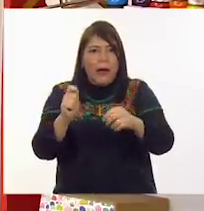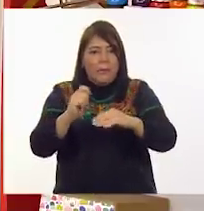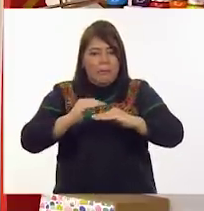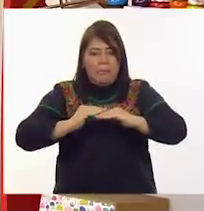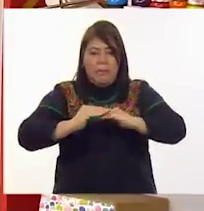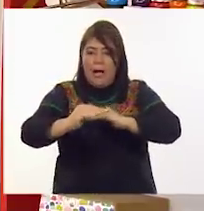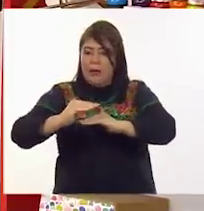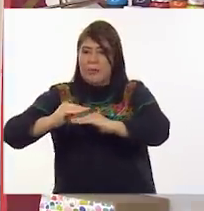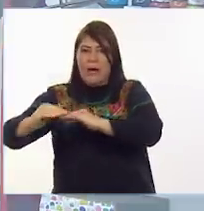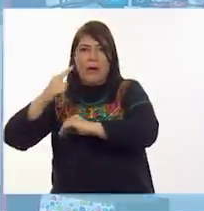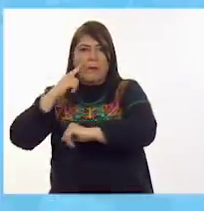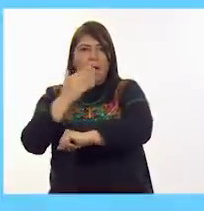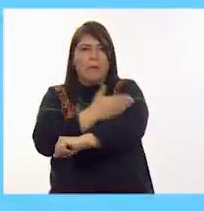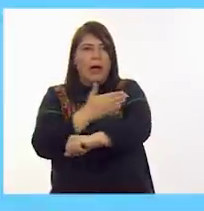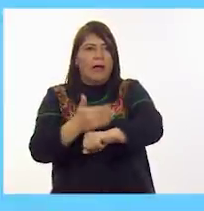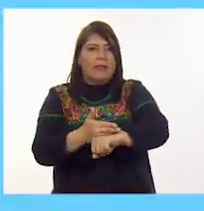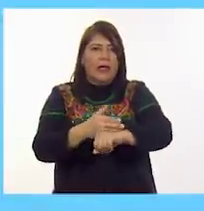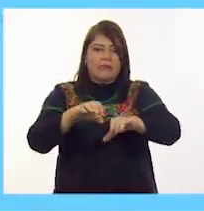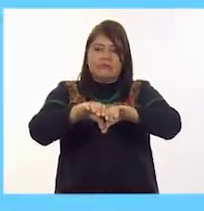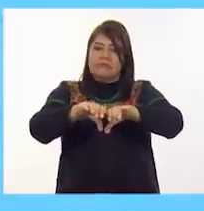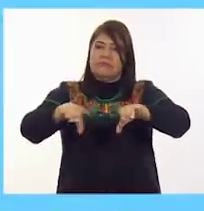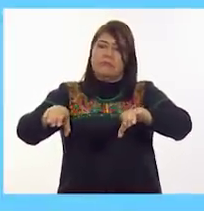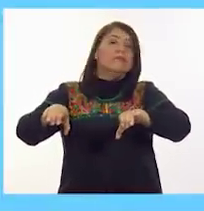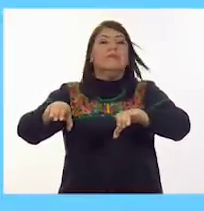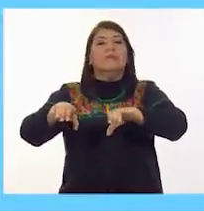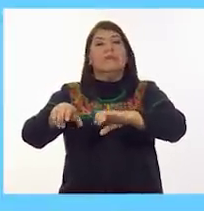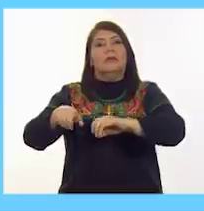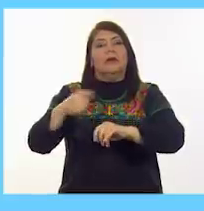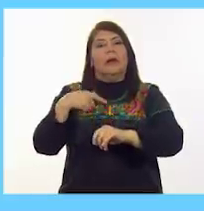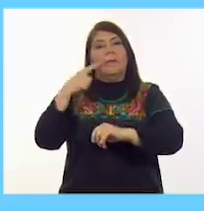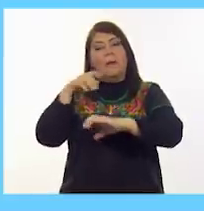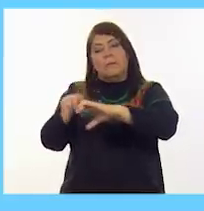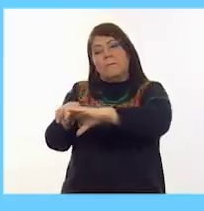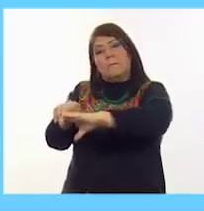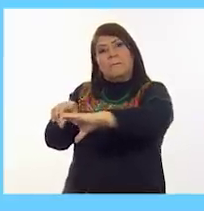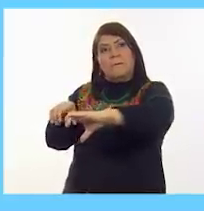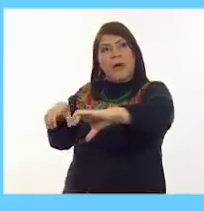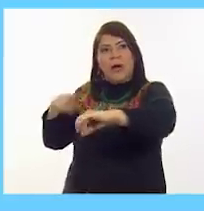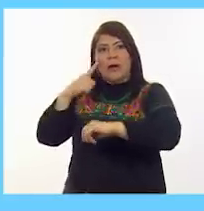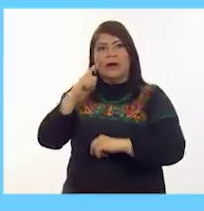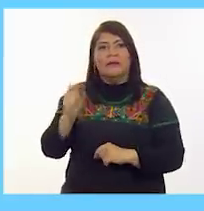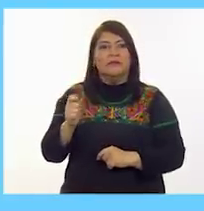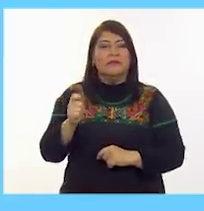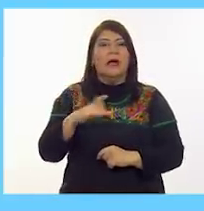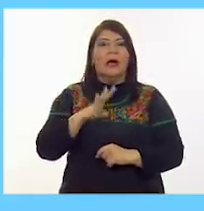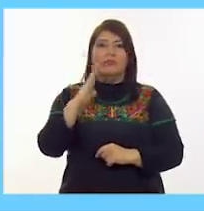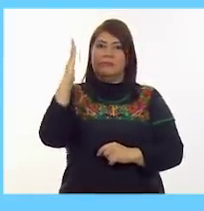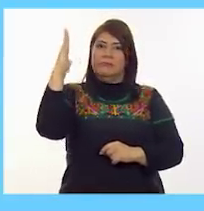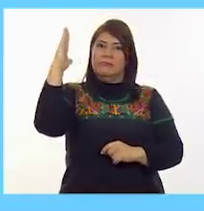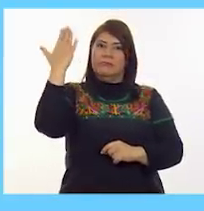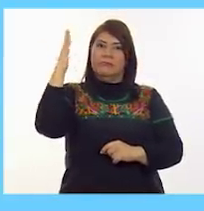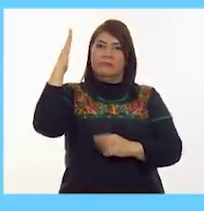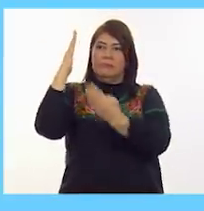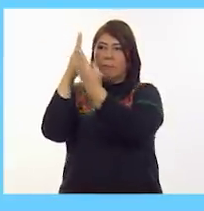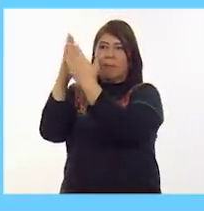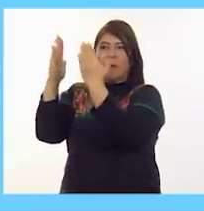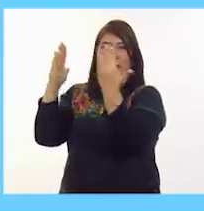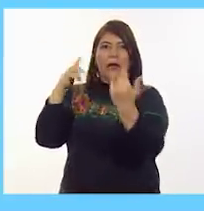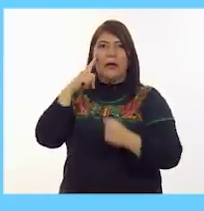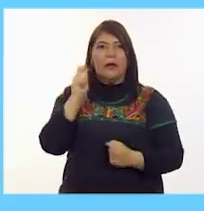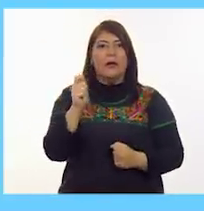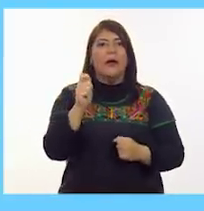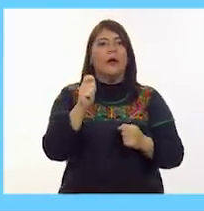madera, con una barra a lo largo de toda la pared, un espejo, notas